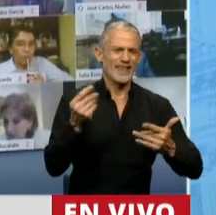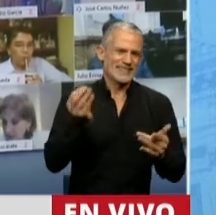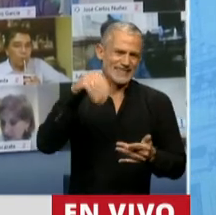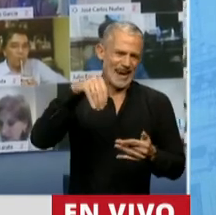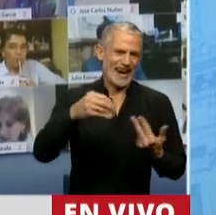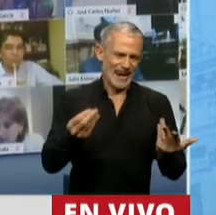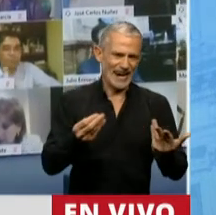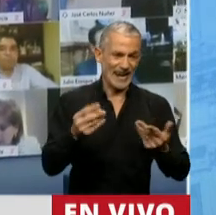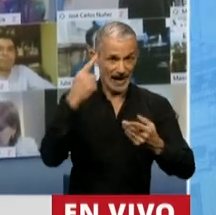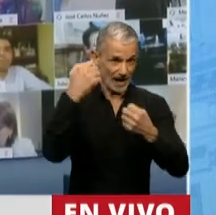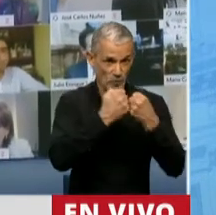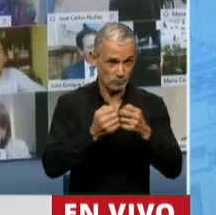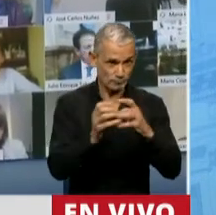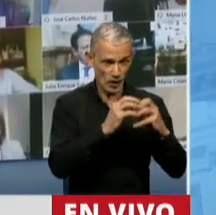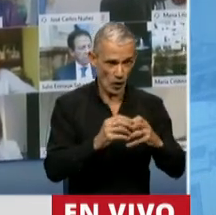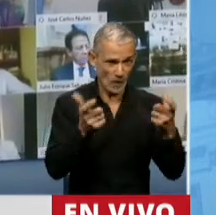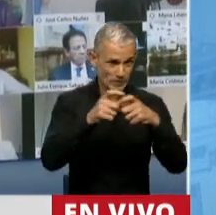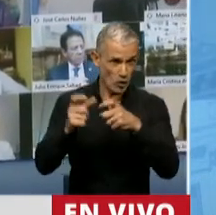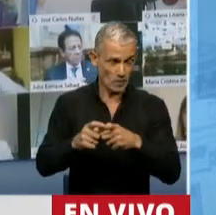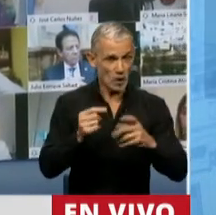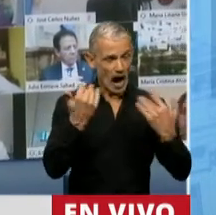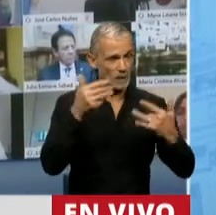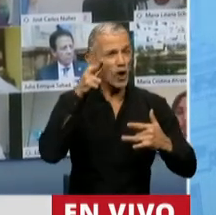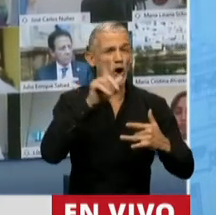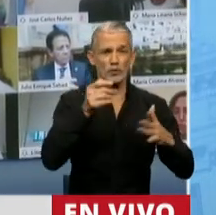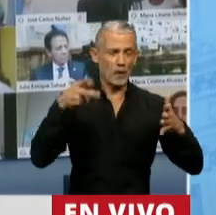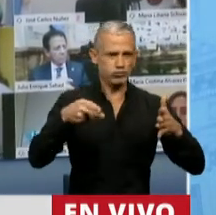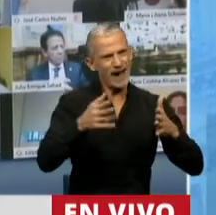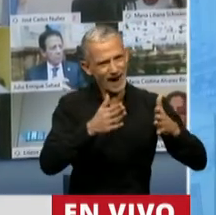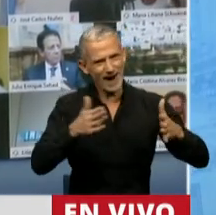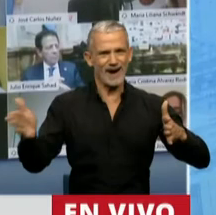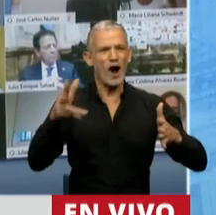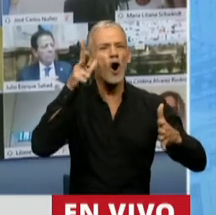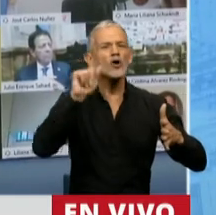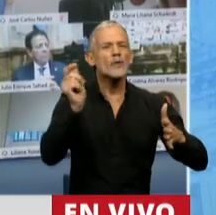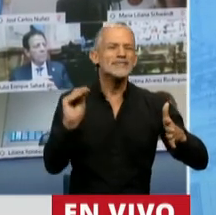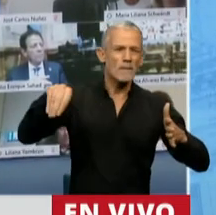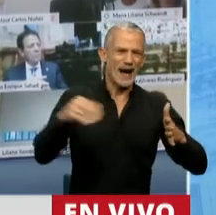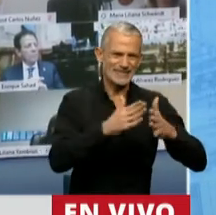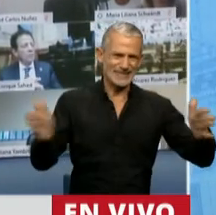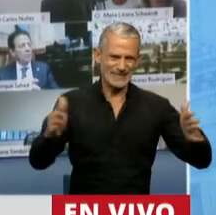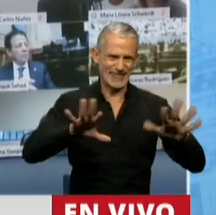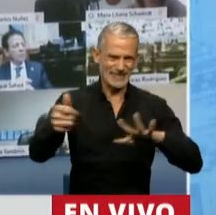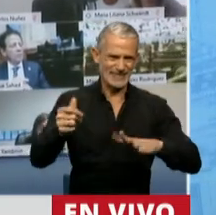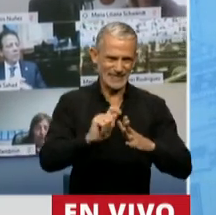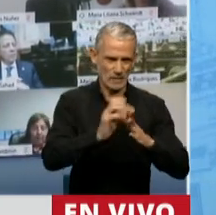se ha logrado en el debate en comisión, que podrá ser ampliado por otros 8 meses más.